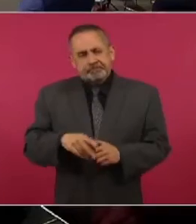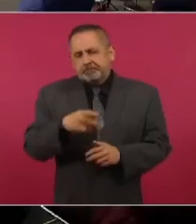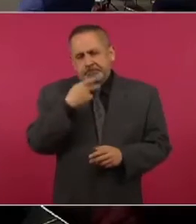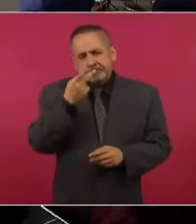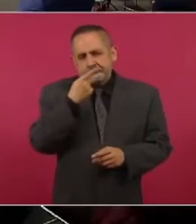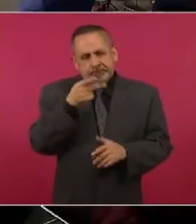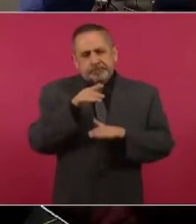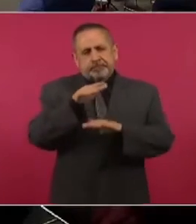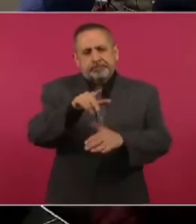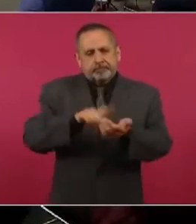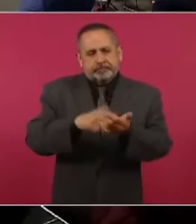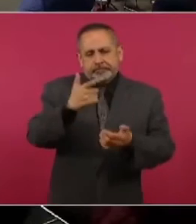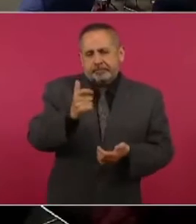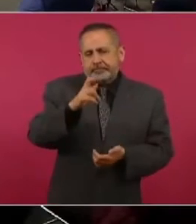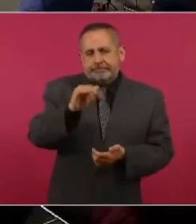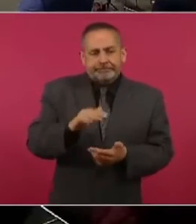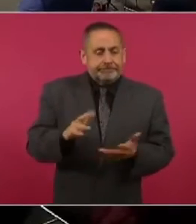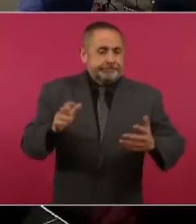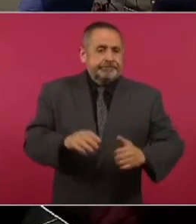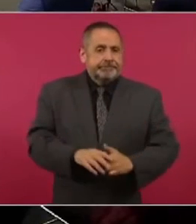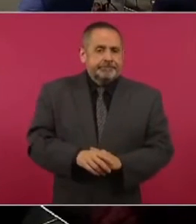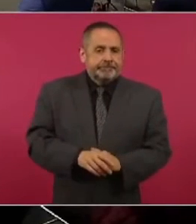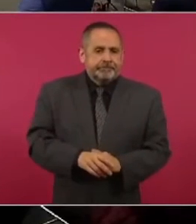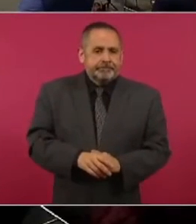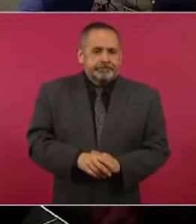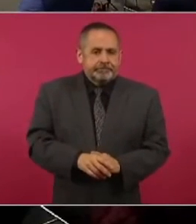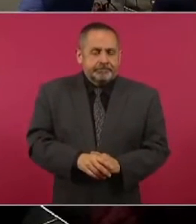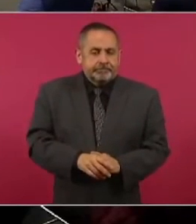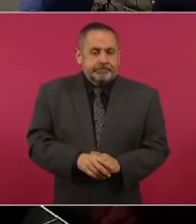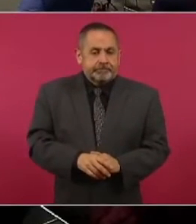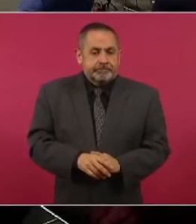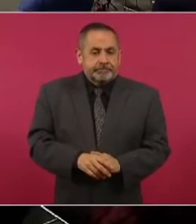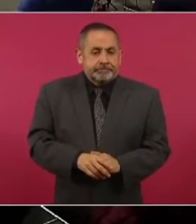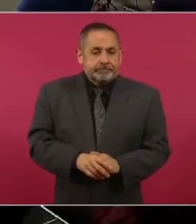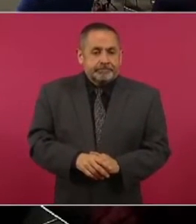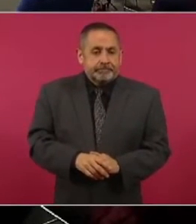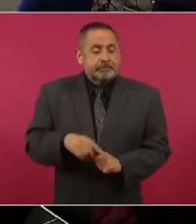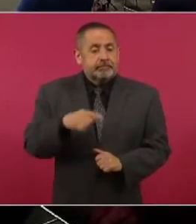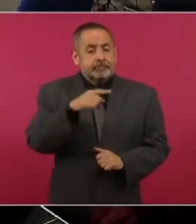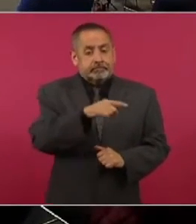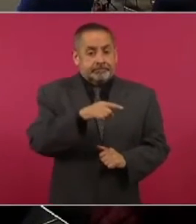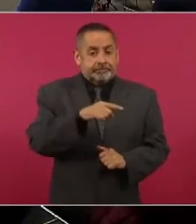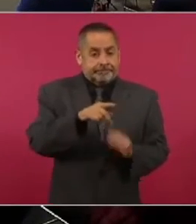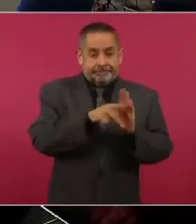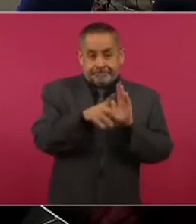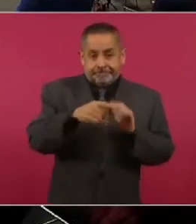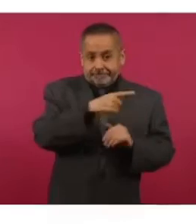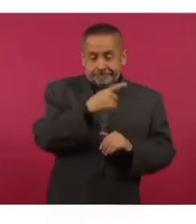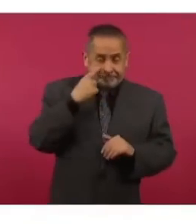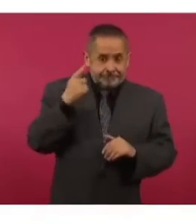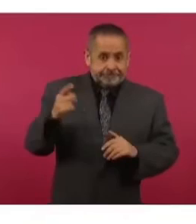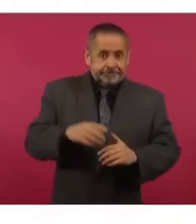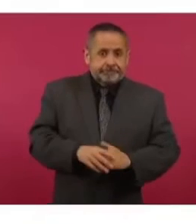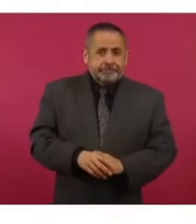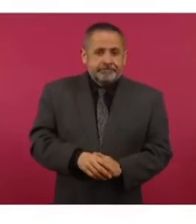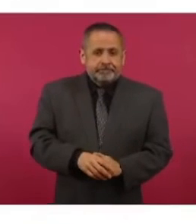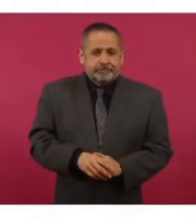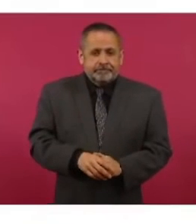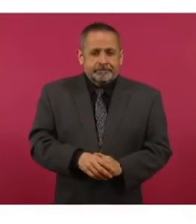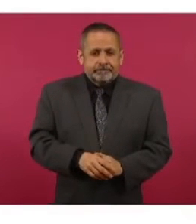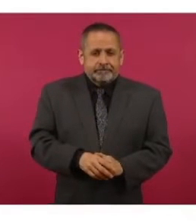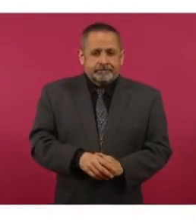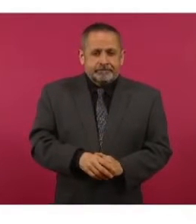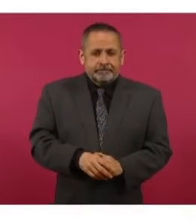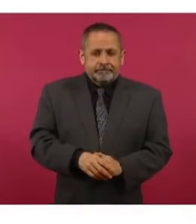dispara. Síguele. Financiero. Ay, se la llevaron